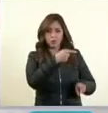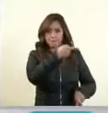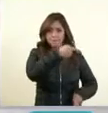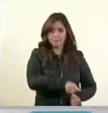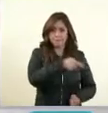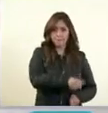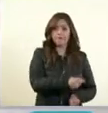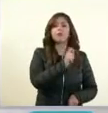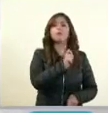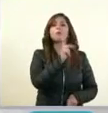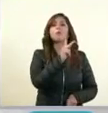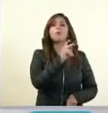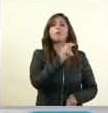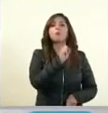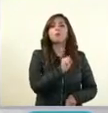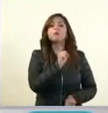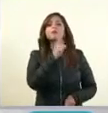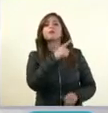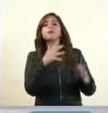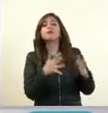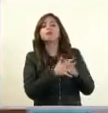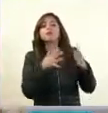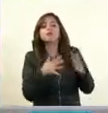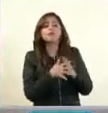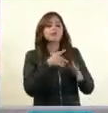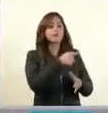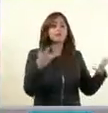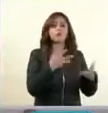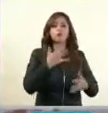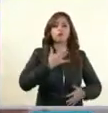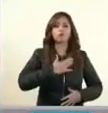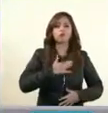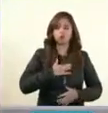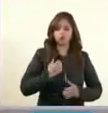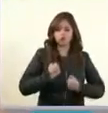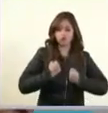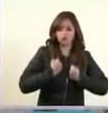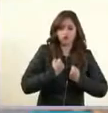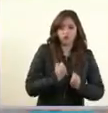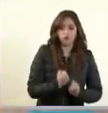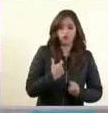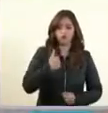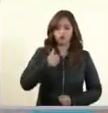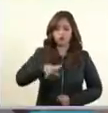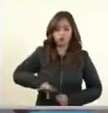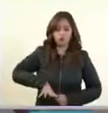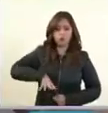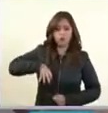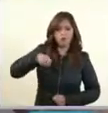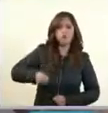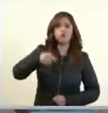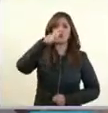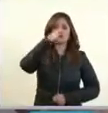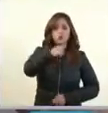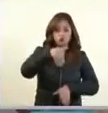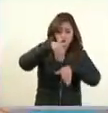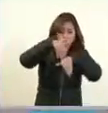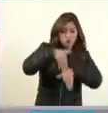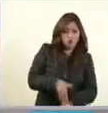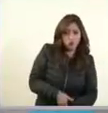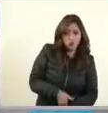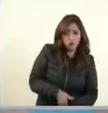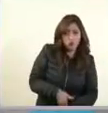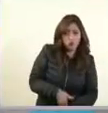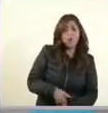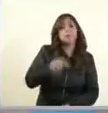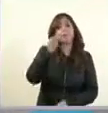de posguerra, ¿no? Entonces era el autoritarismo, este ejercicio del poder, como tengo poder, abuso y te someto, ¿no? Y aquí